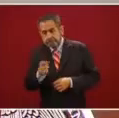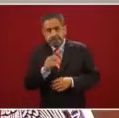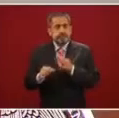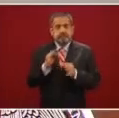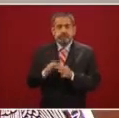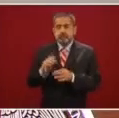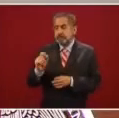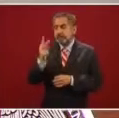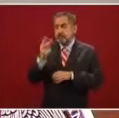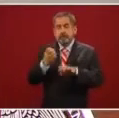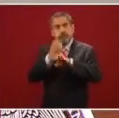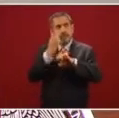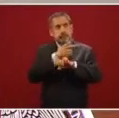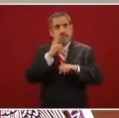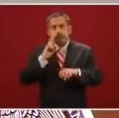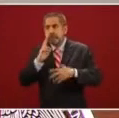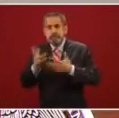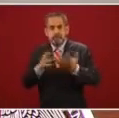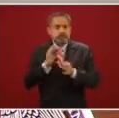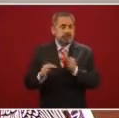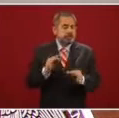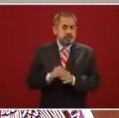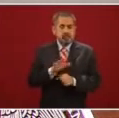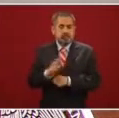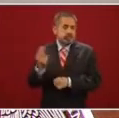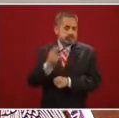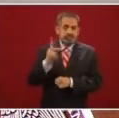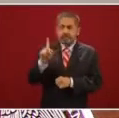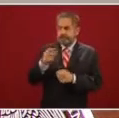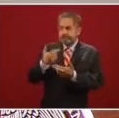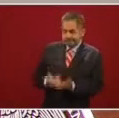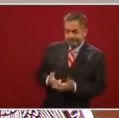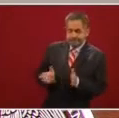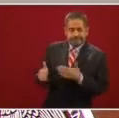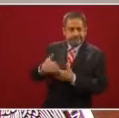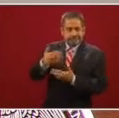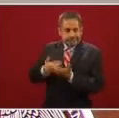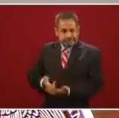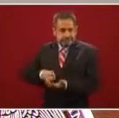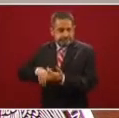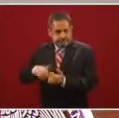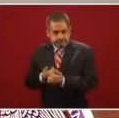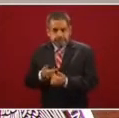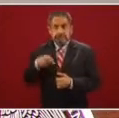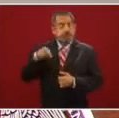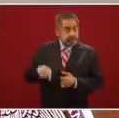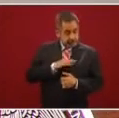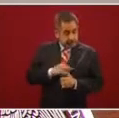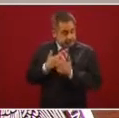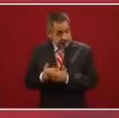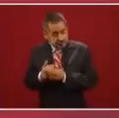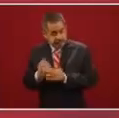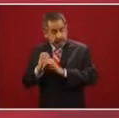de 22 estados para ver cómo están sus necesidades de cisternas. Incluso se ha checado si las cisternas pueden,